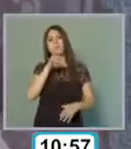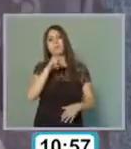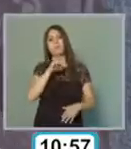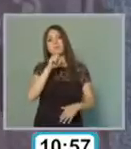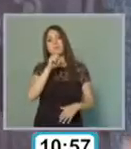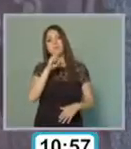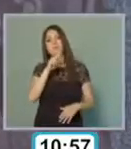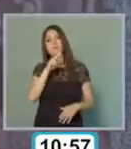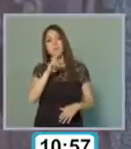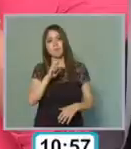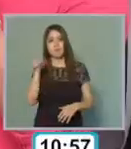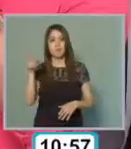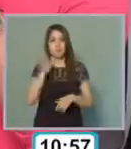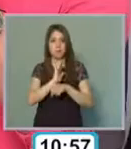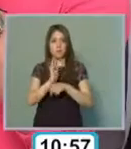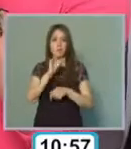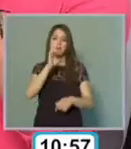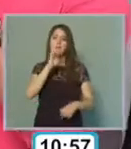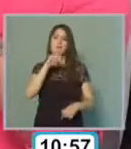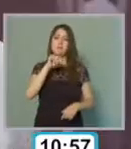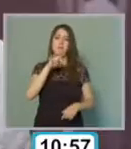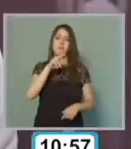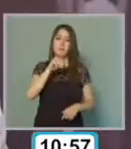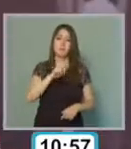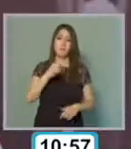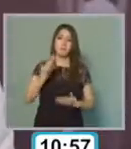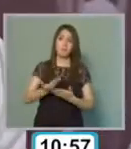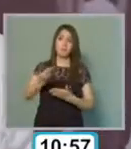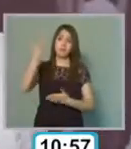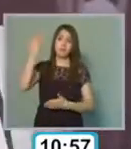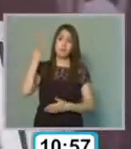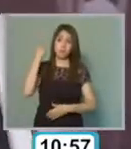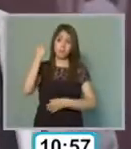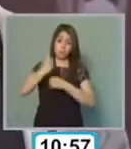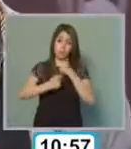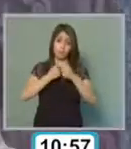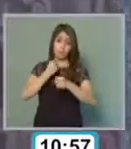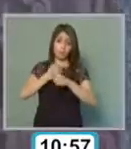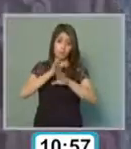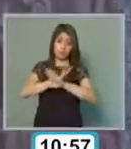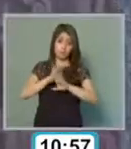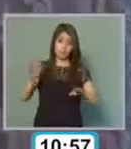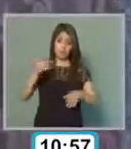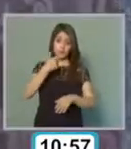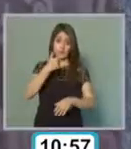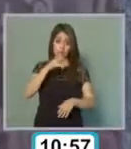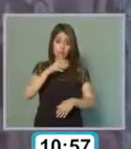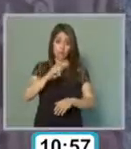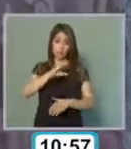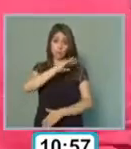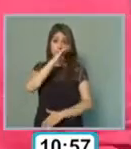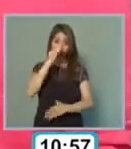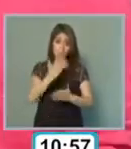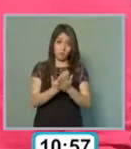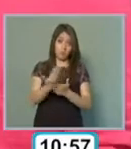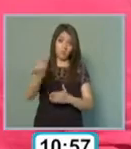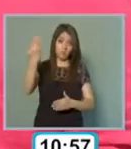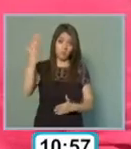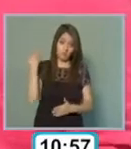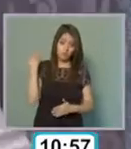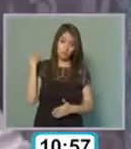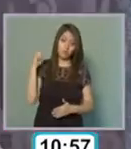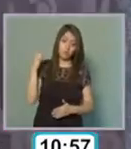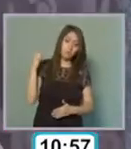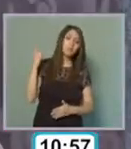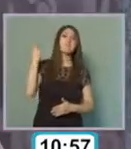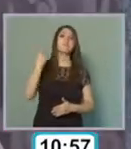ahí Ese fue un proyecto que habían dicho el año pasado, entonces Así es. ya se va a hacer. ya terminamos el guión, gracias a Dios, por Ajá. aquí nos hicieron el guión y ¿Quién